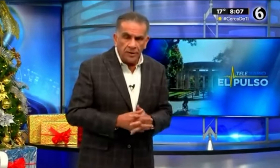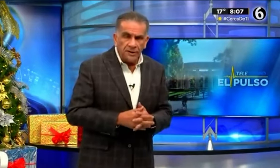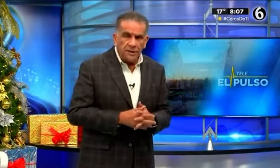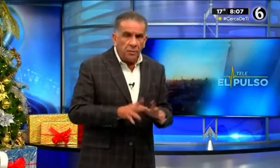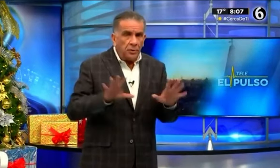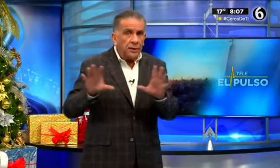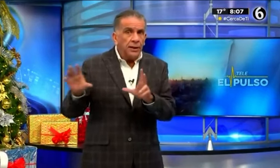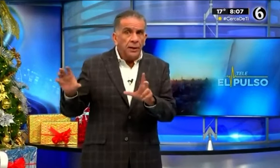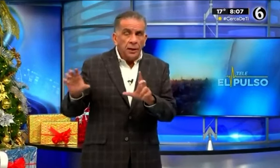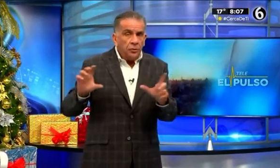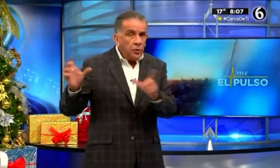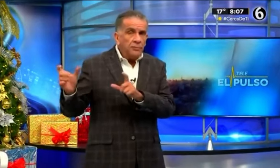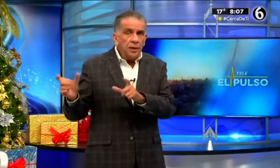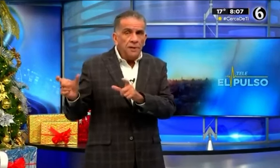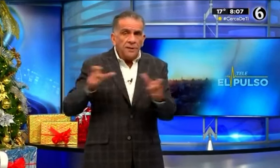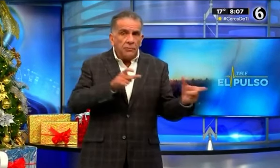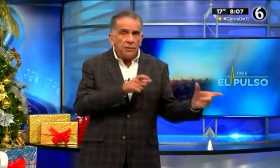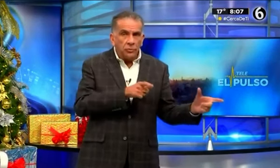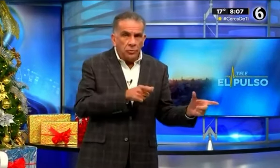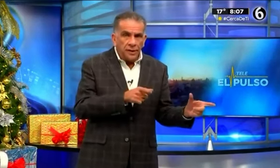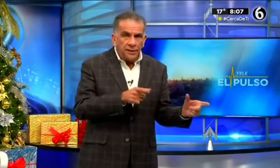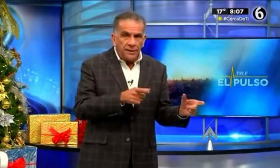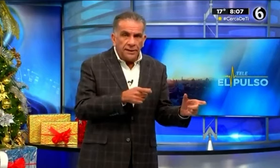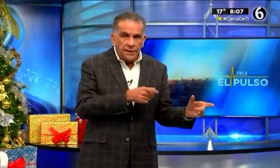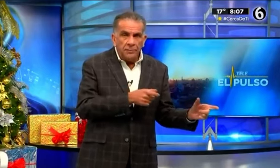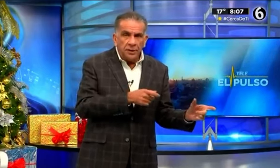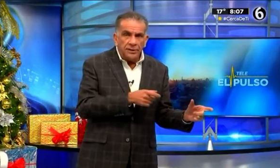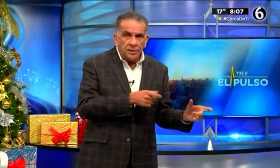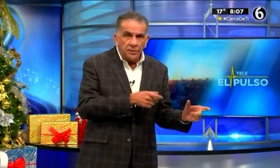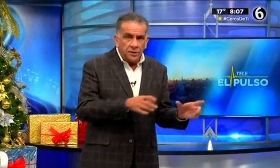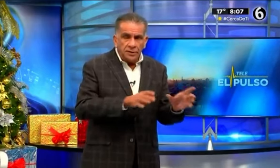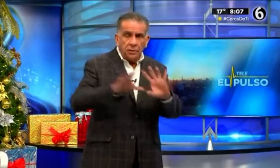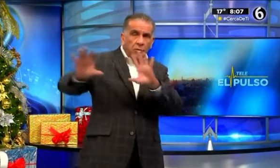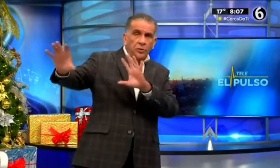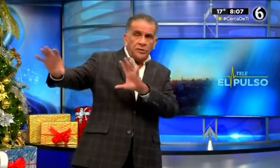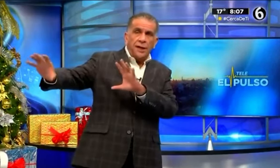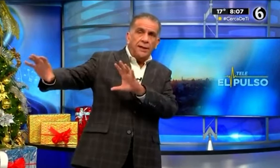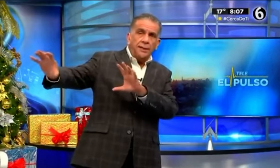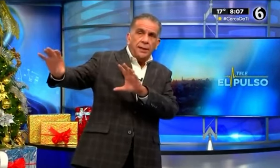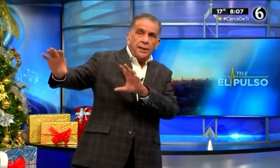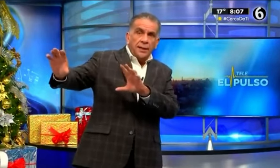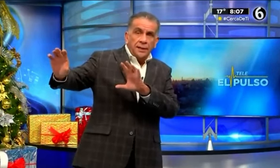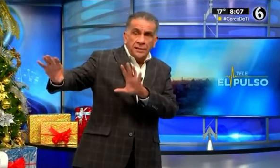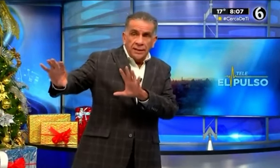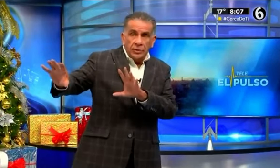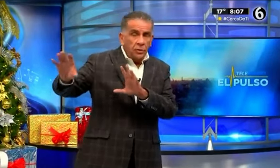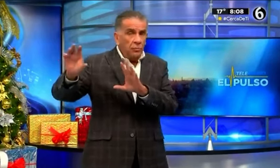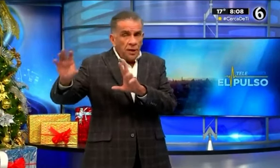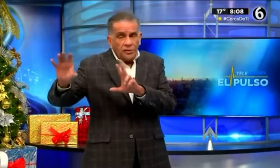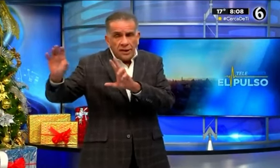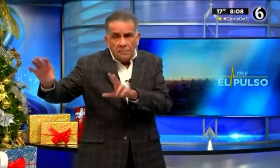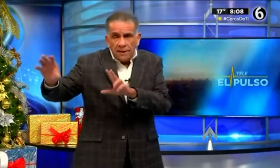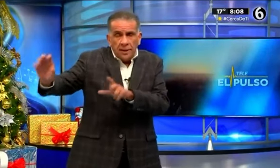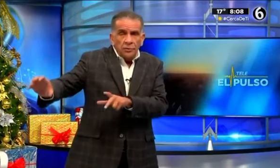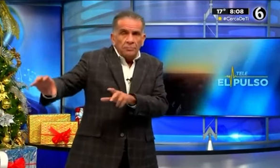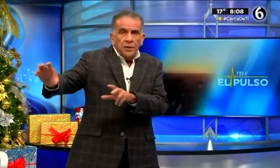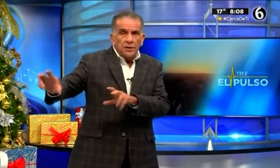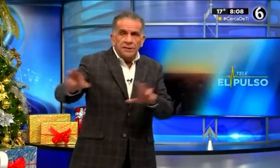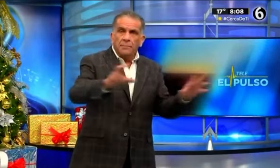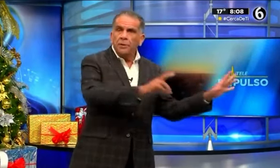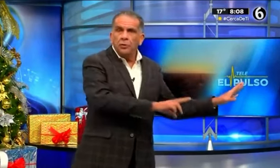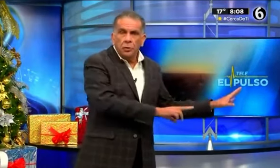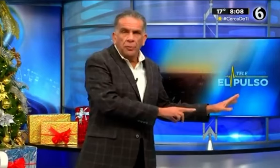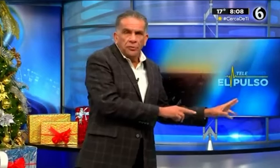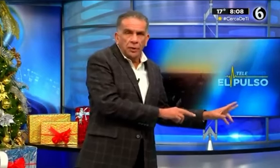periodístico? Porque normalmente cuando ocurren este tipo de situaciones, luego luego salen diciendo, bueno sí, mataron a